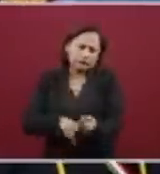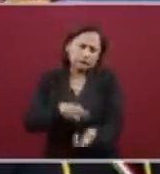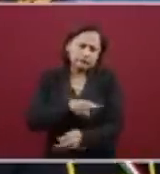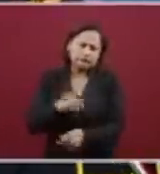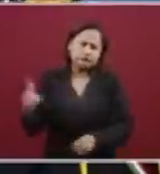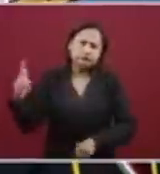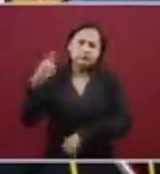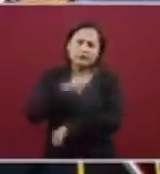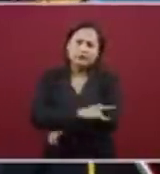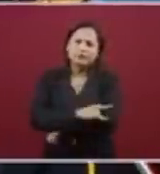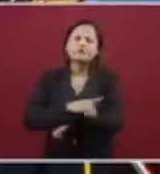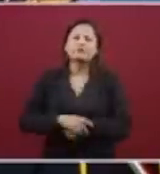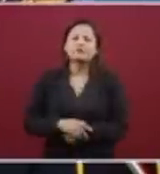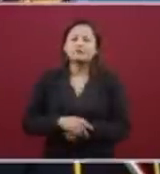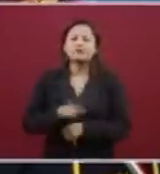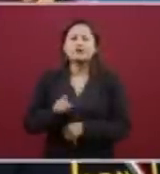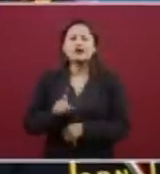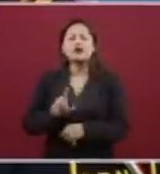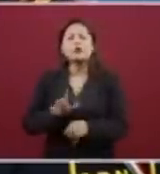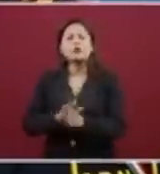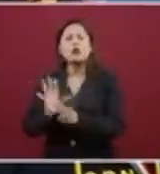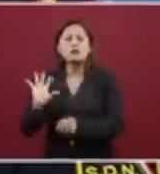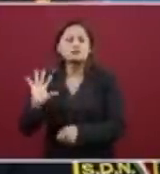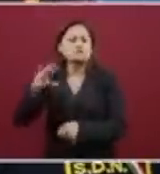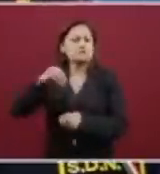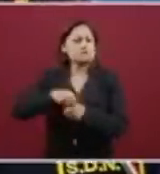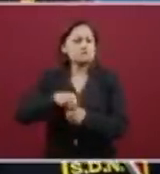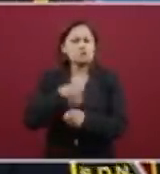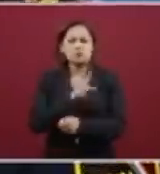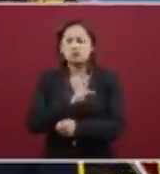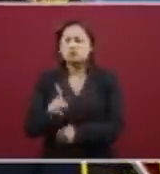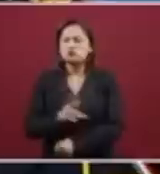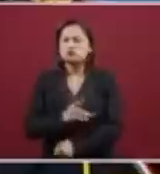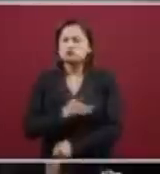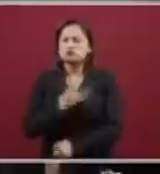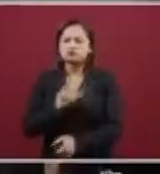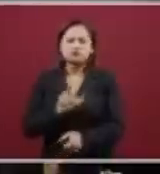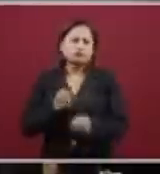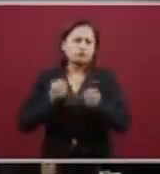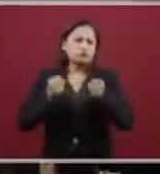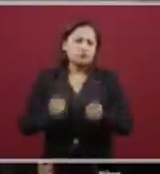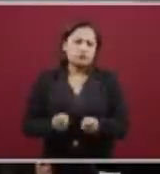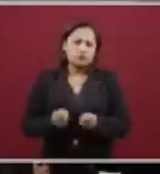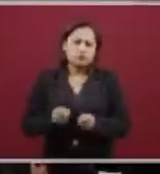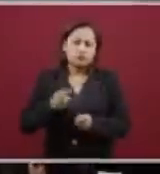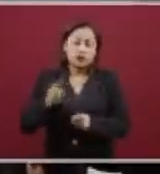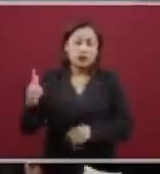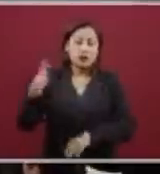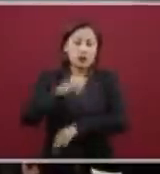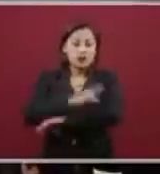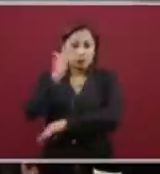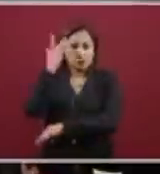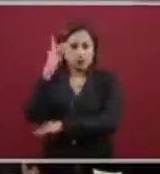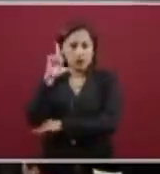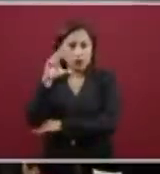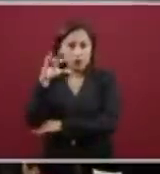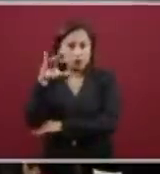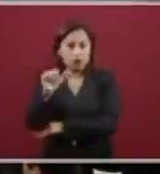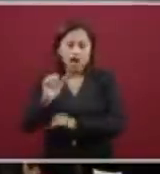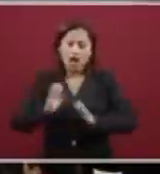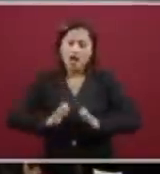y seguro el aeropuerto internacional de santa lucia será un edificio para todos debe ser